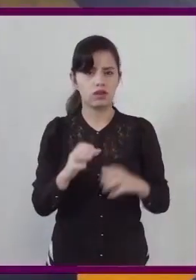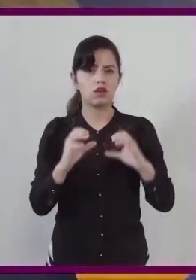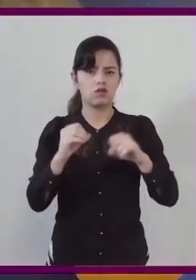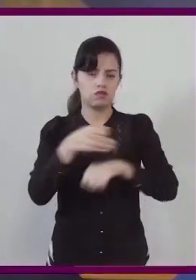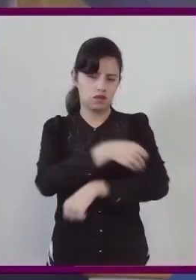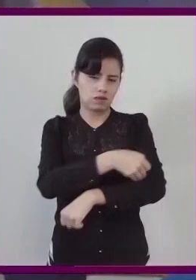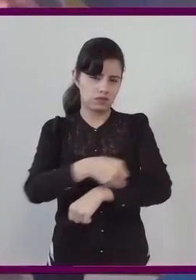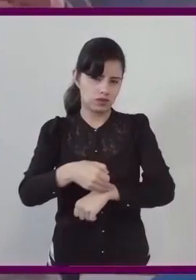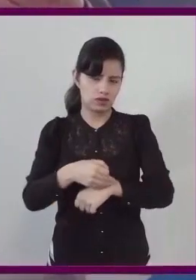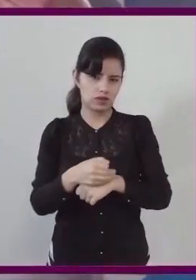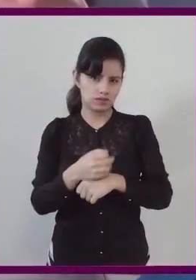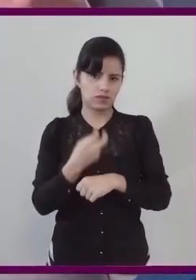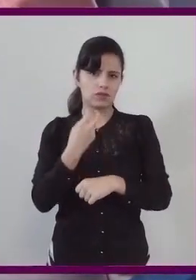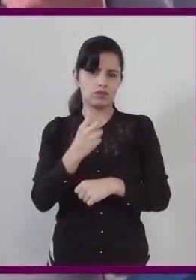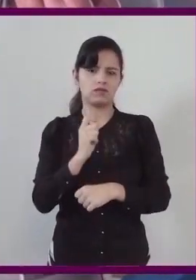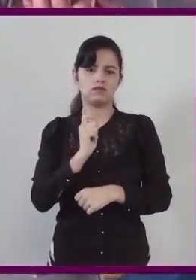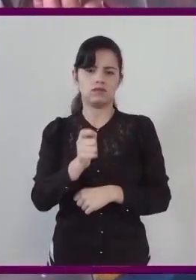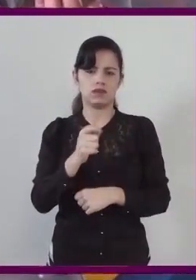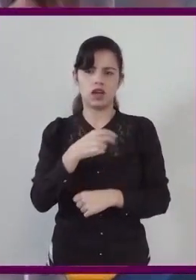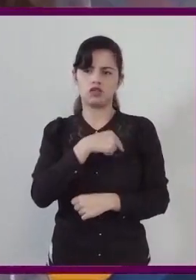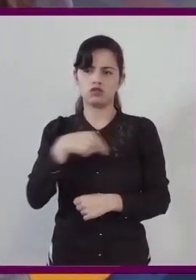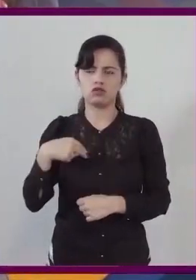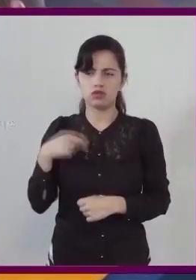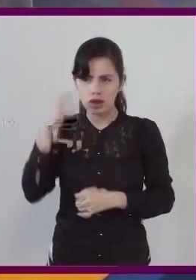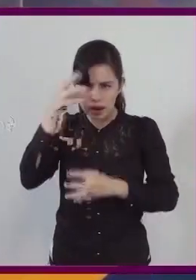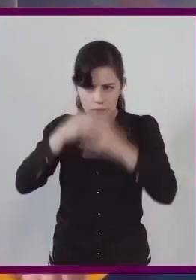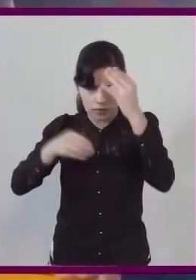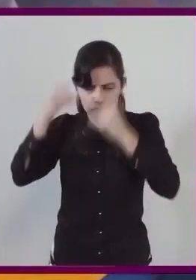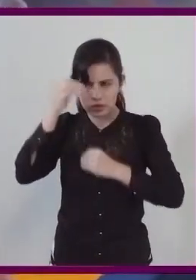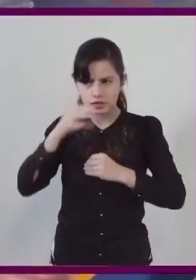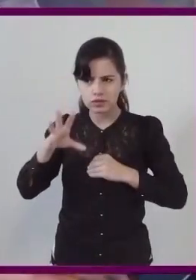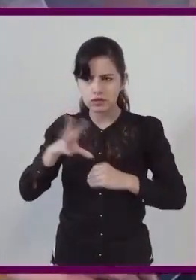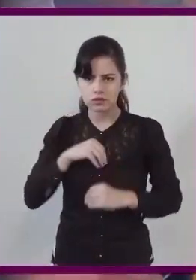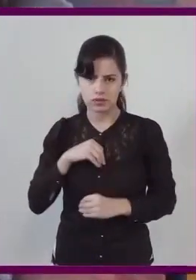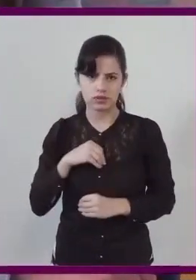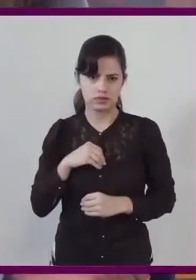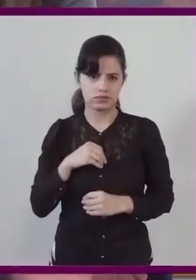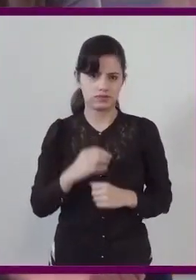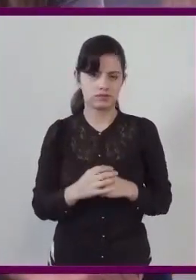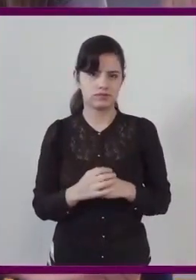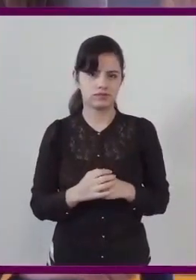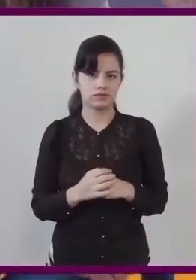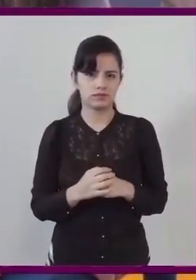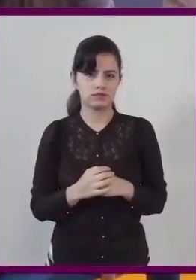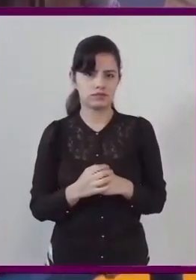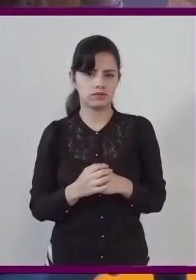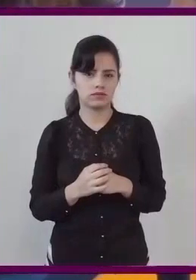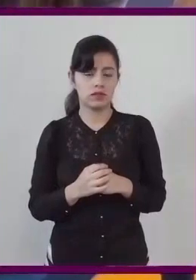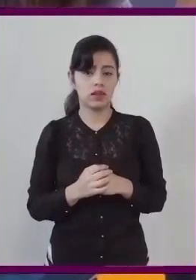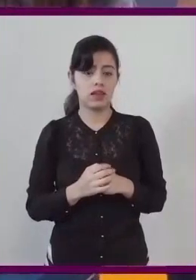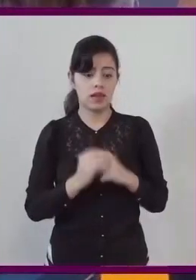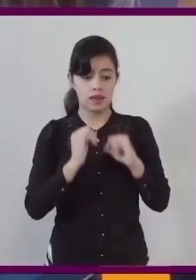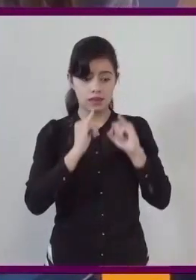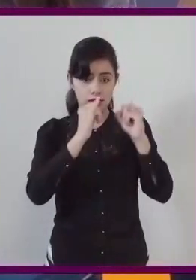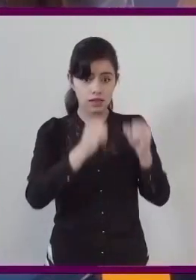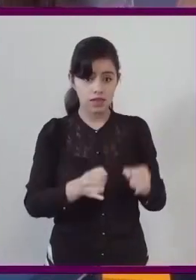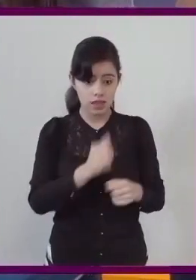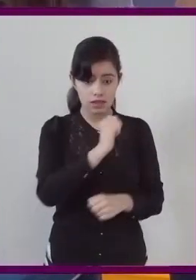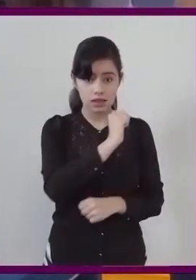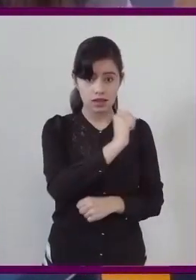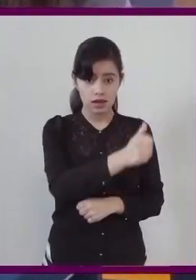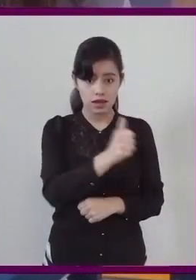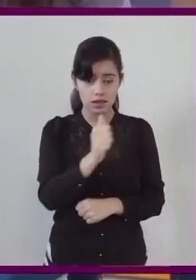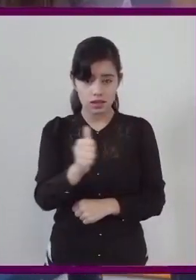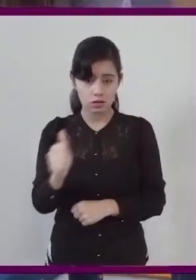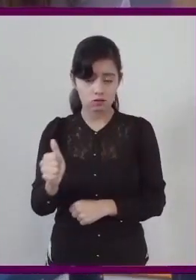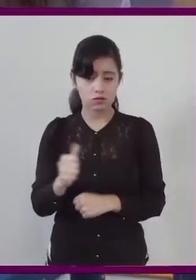una familia es algo que nos forja como individuos y nos moldea como sociedad. La identidad de cada una y